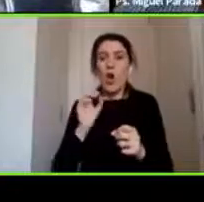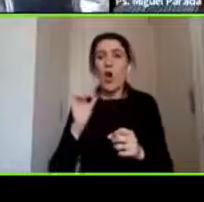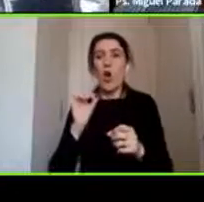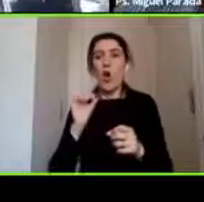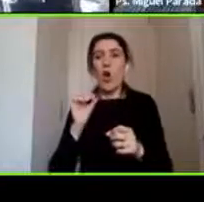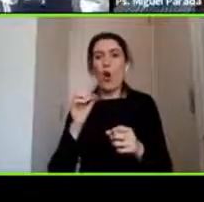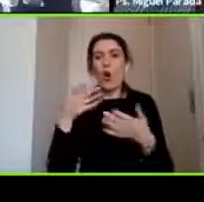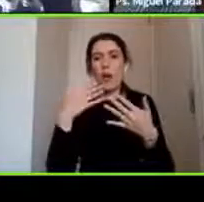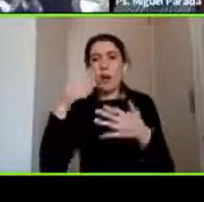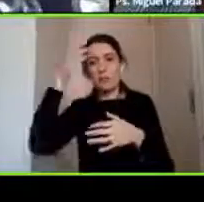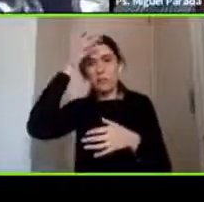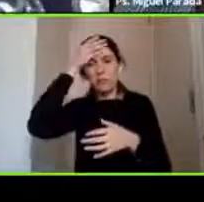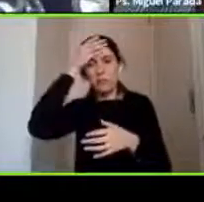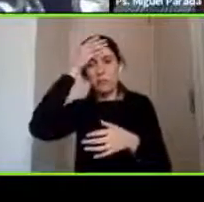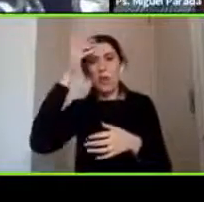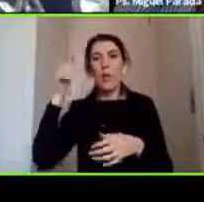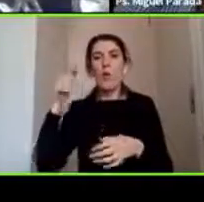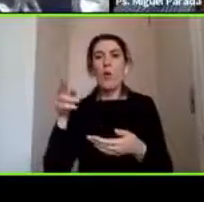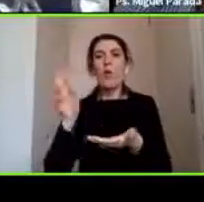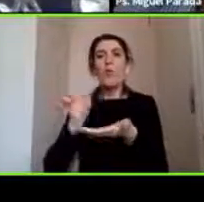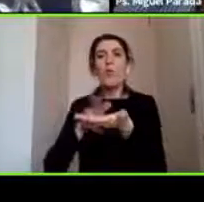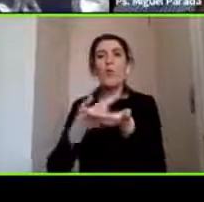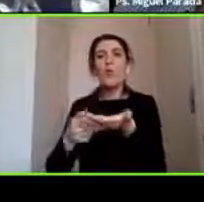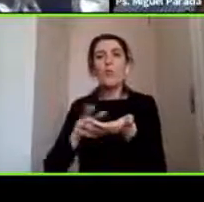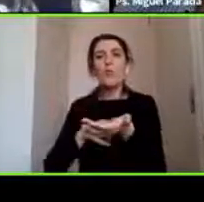sabe a me ponía un cuchillo con mantequilla no sé si si